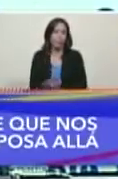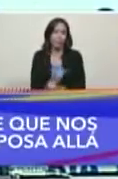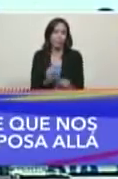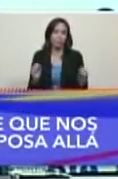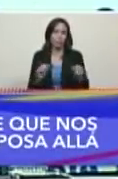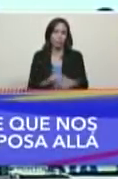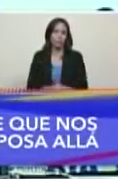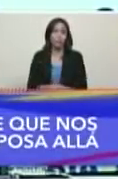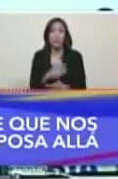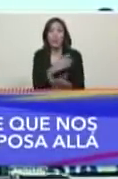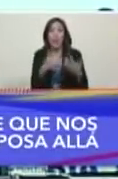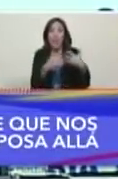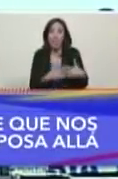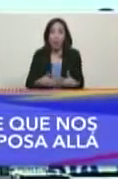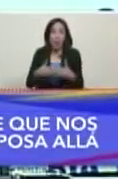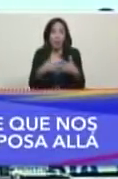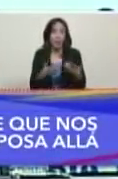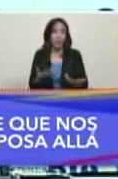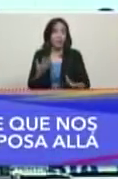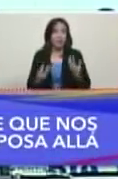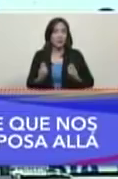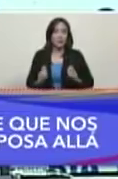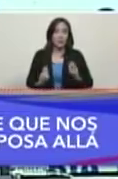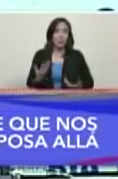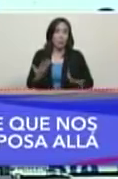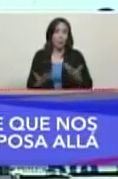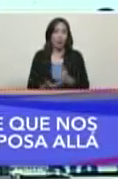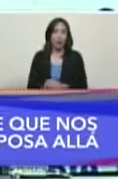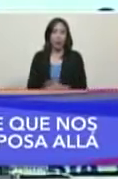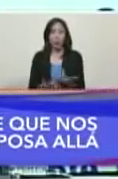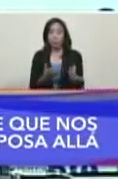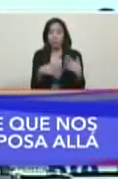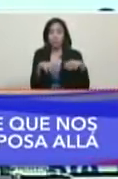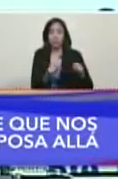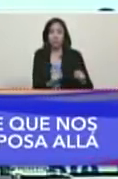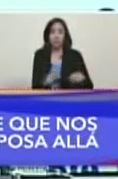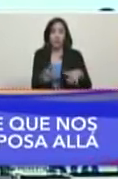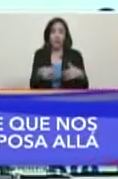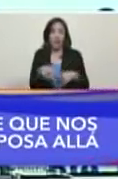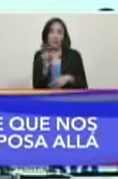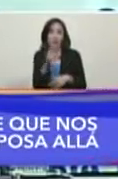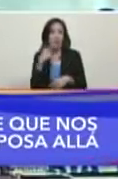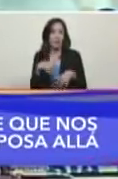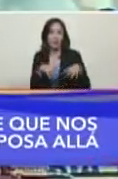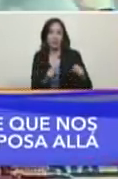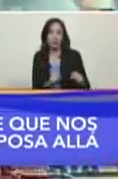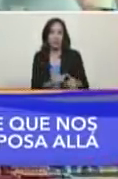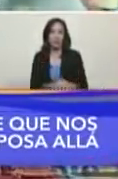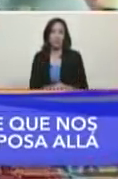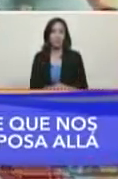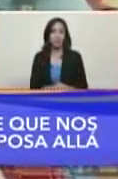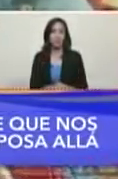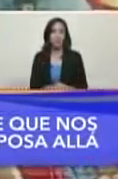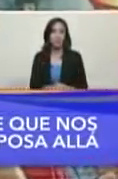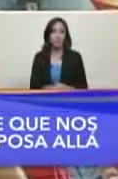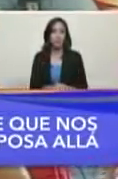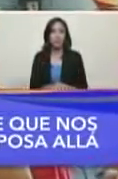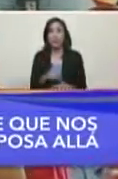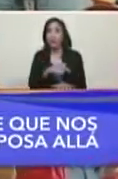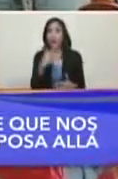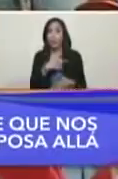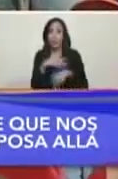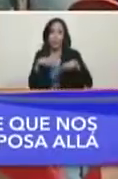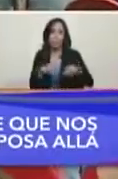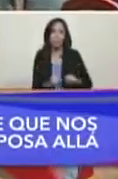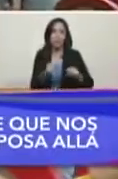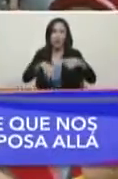y el imperialismo desesperado por gobernar Venezuela de manera directa, por ponerle la mano a